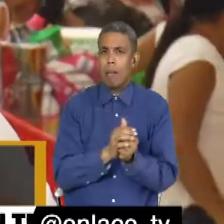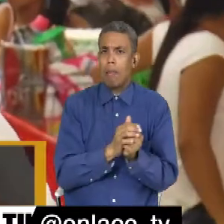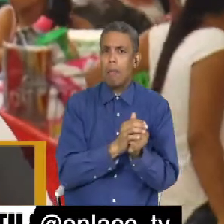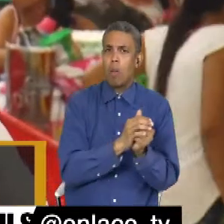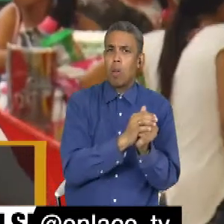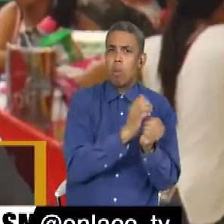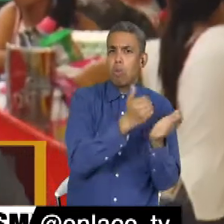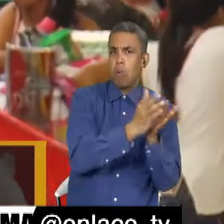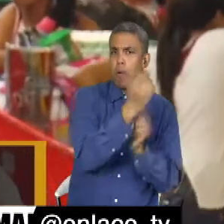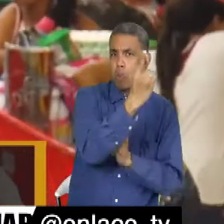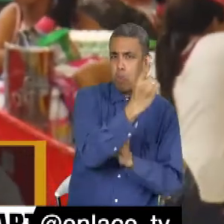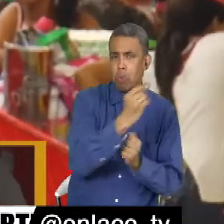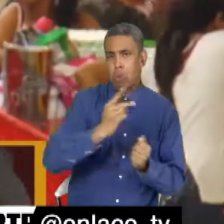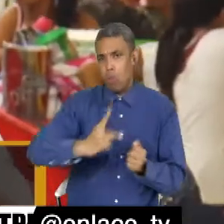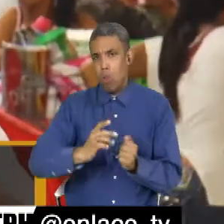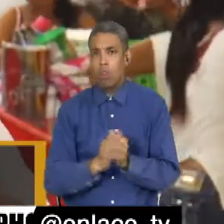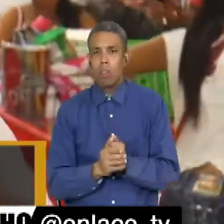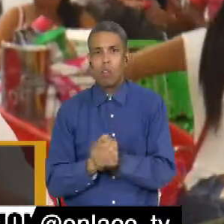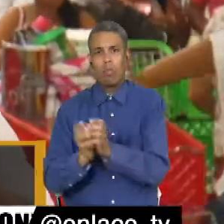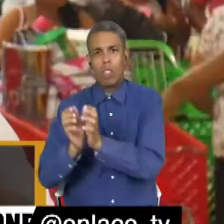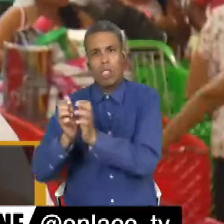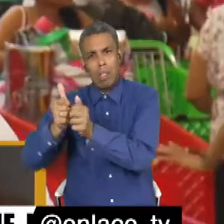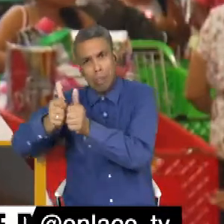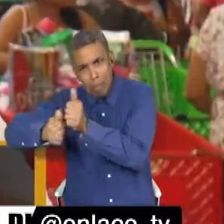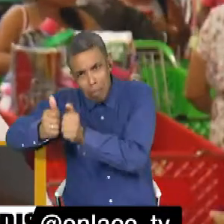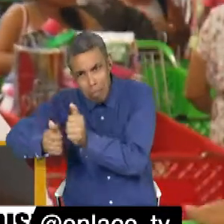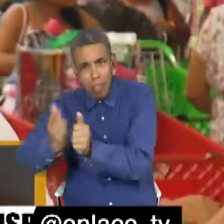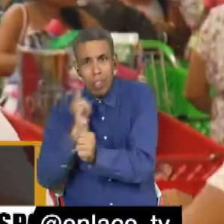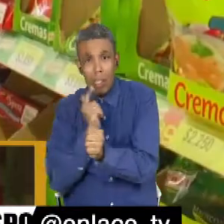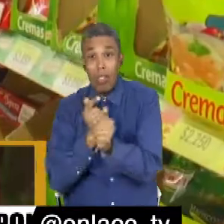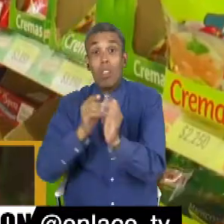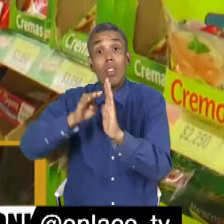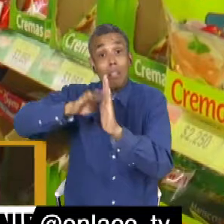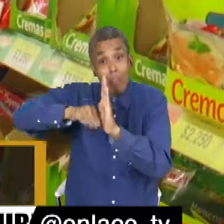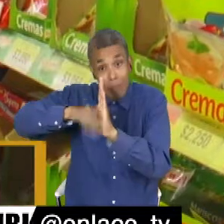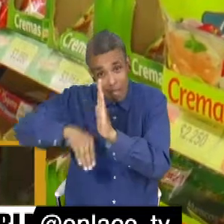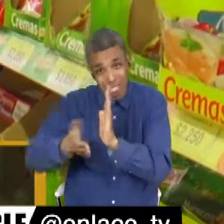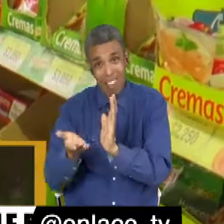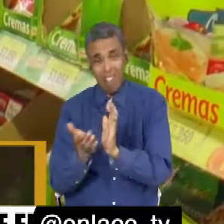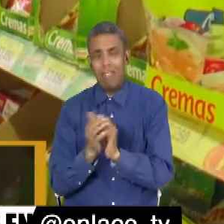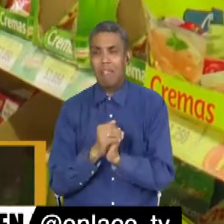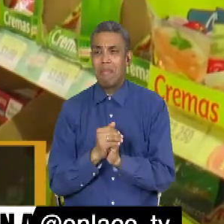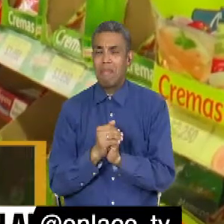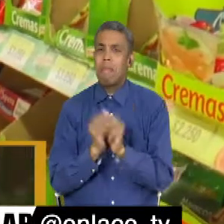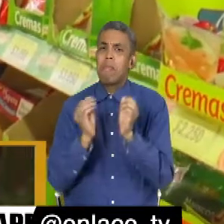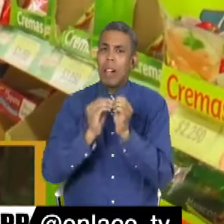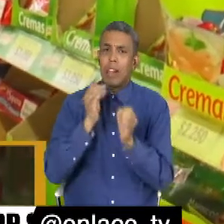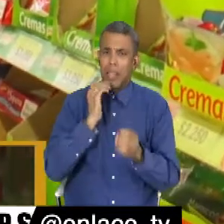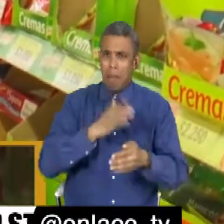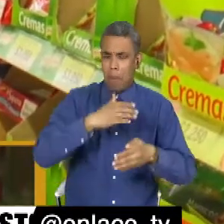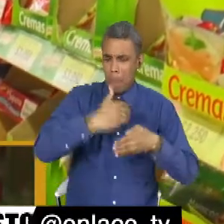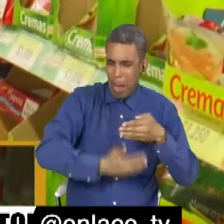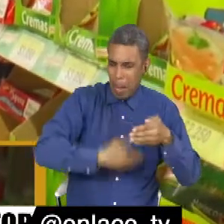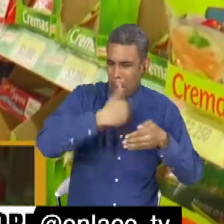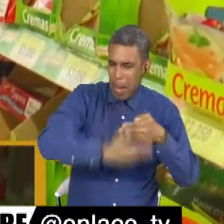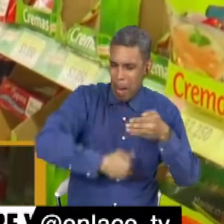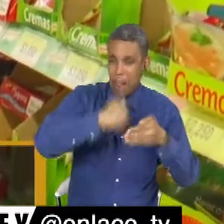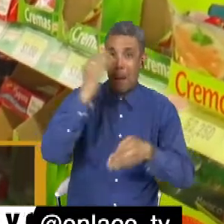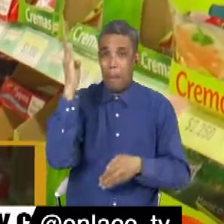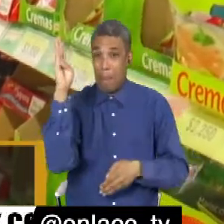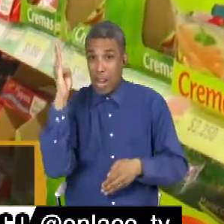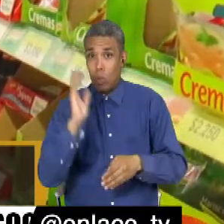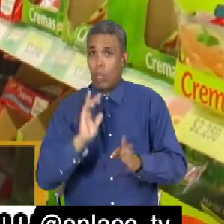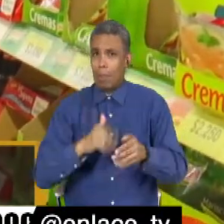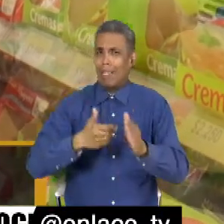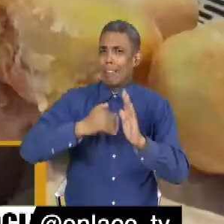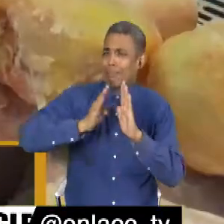1 lleve 2 en la presentación de 200, descuentos en leches, descuentos en papel higiénico, adicionales a los